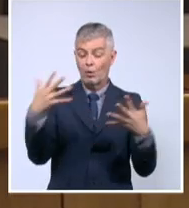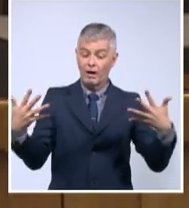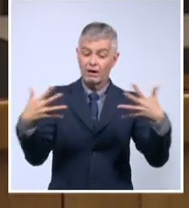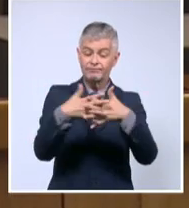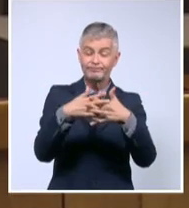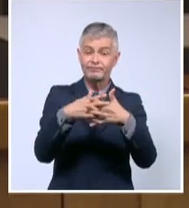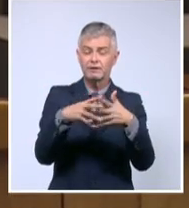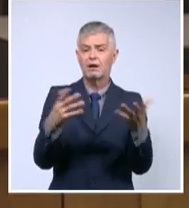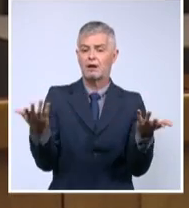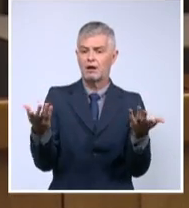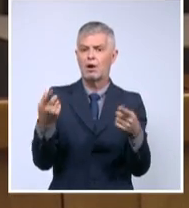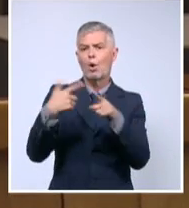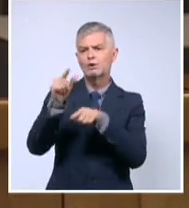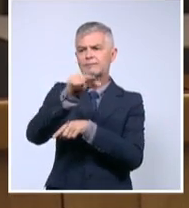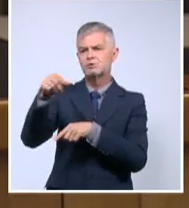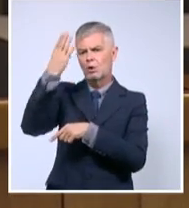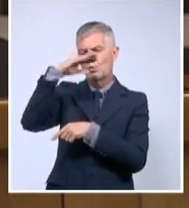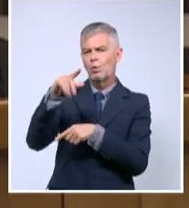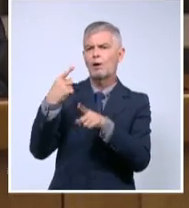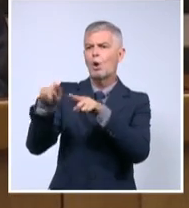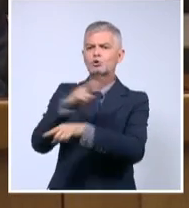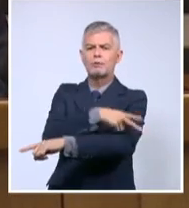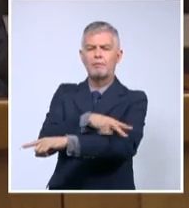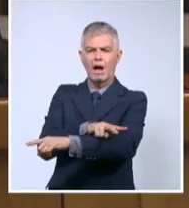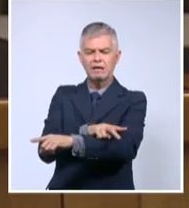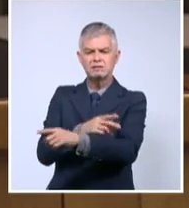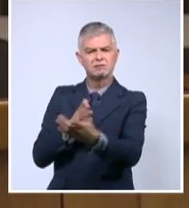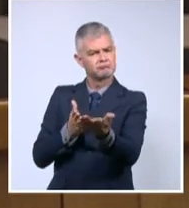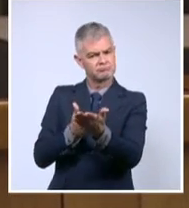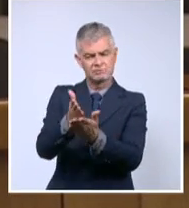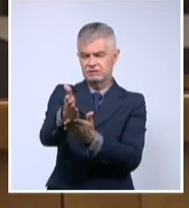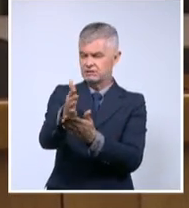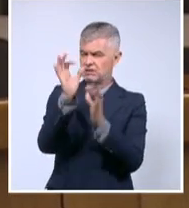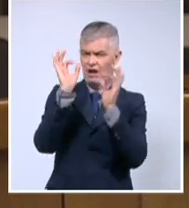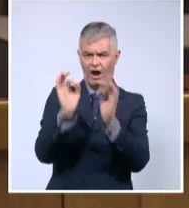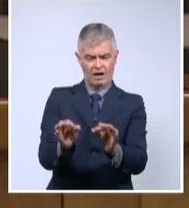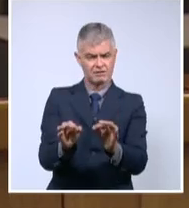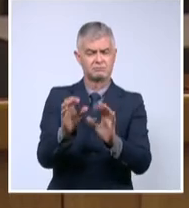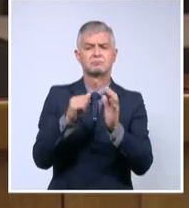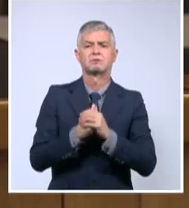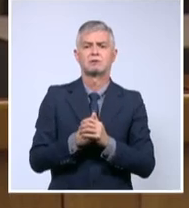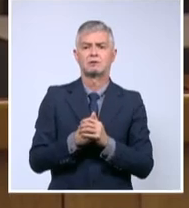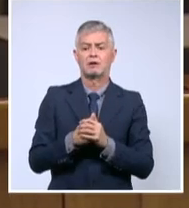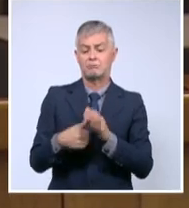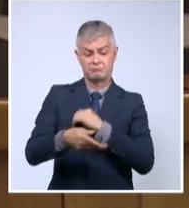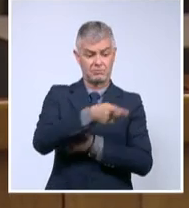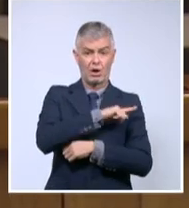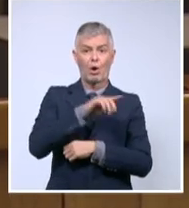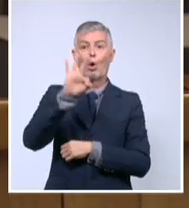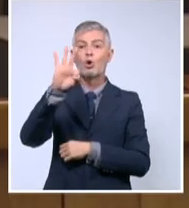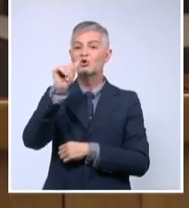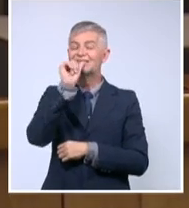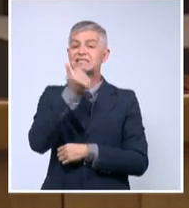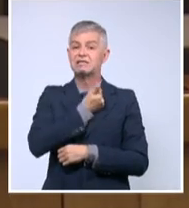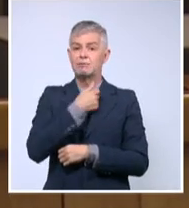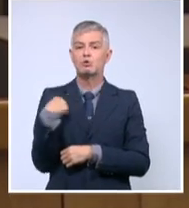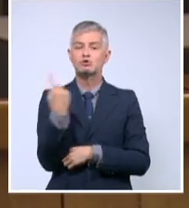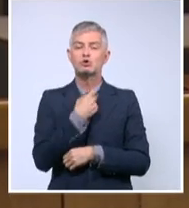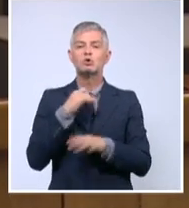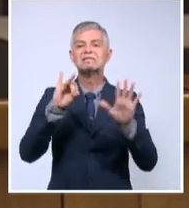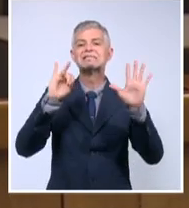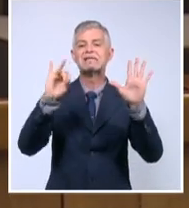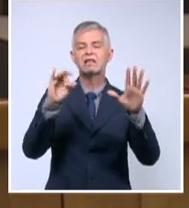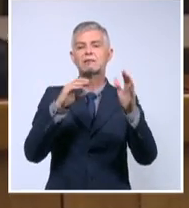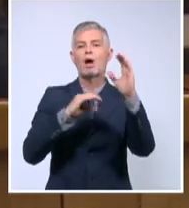extranjero es irrevocable. Hace pocos días, el 8 de diciembre, celebramos la 7ª Cumbre